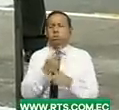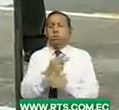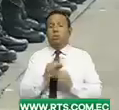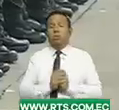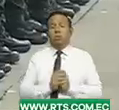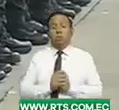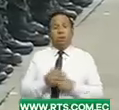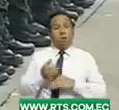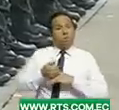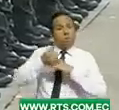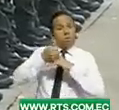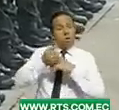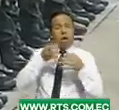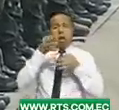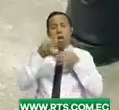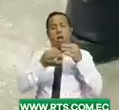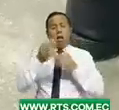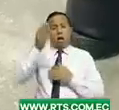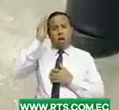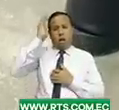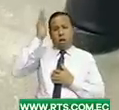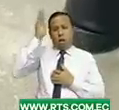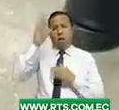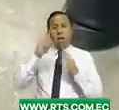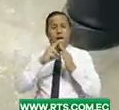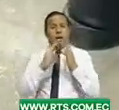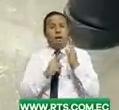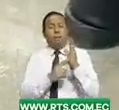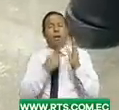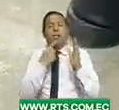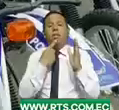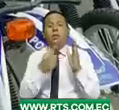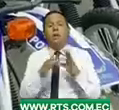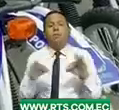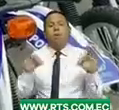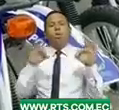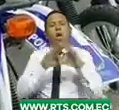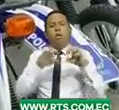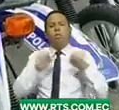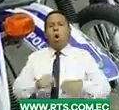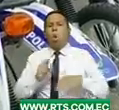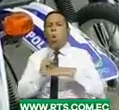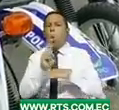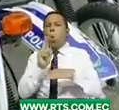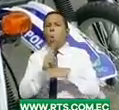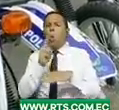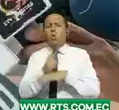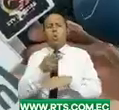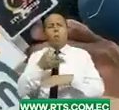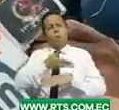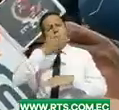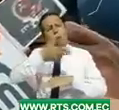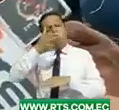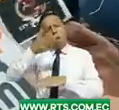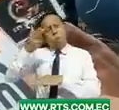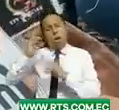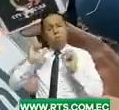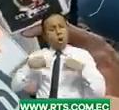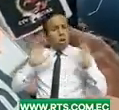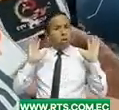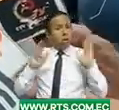del uso legítimo de la fuerza y la lucha contra todo tipo de amenazas y sus resultados. Lo que hace inclusive el reglamento es algo muy